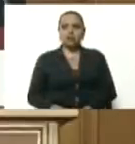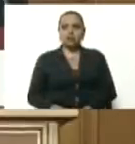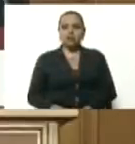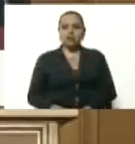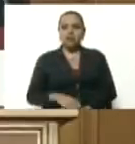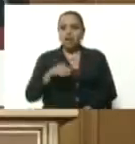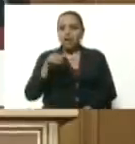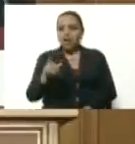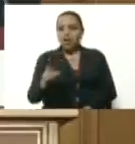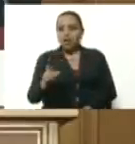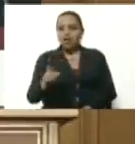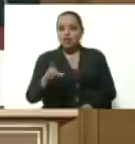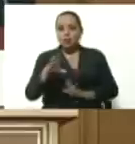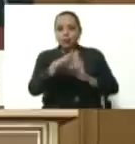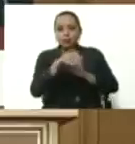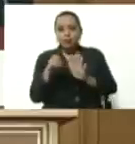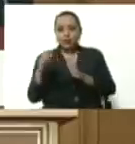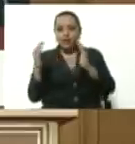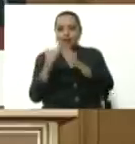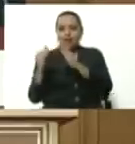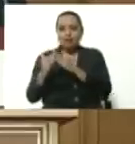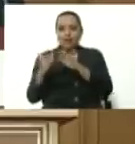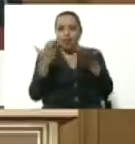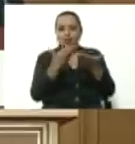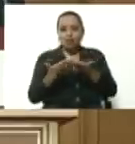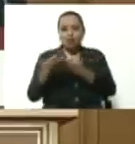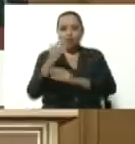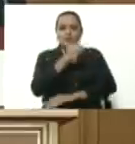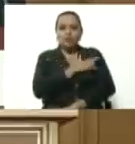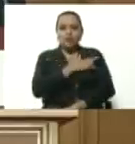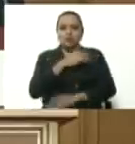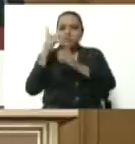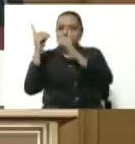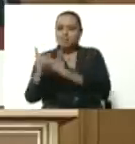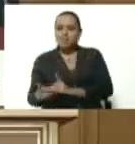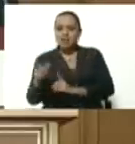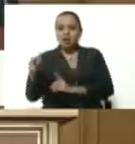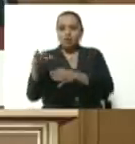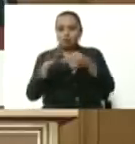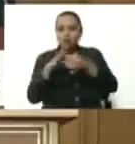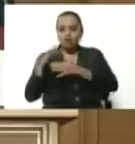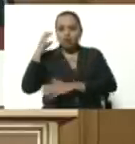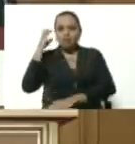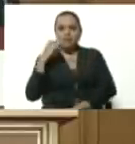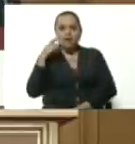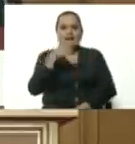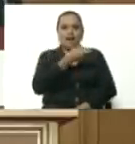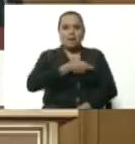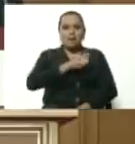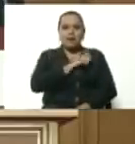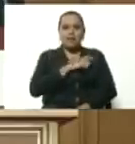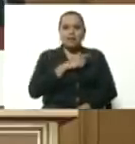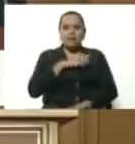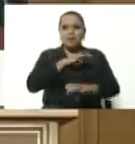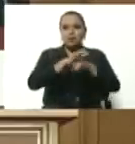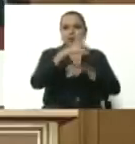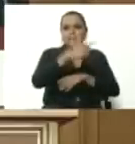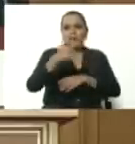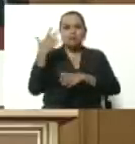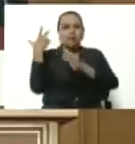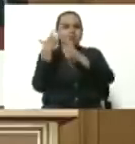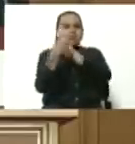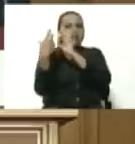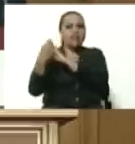desde la Unión Europea. Las carreras universitarias se las imponen desde la Unión Europea. Y por eso España tiene una migración masiva